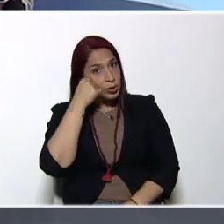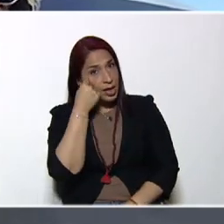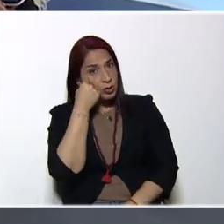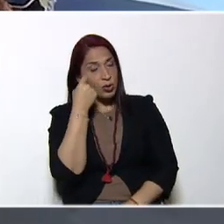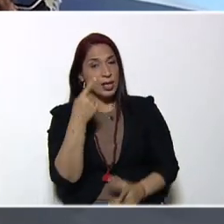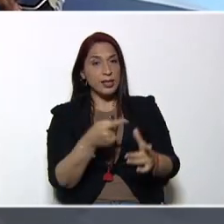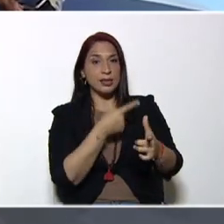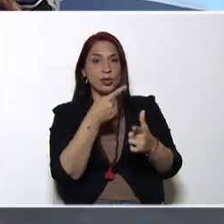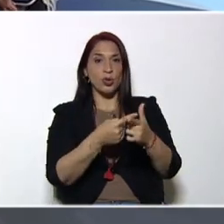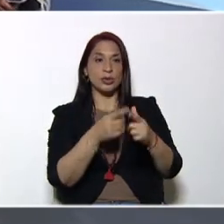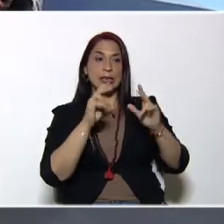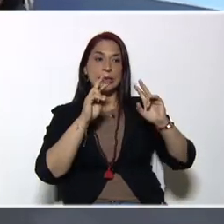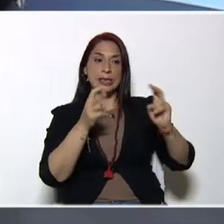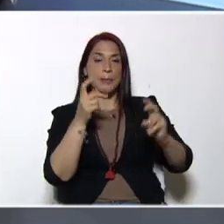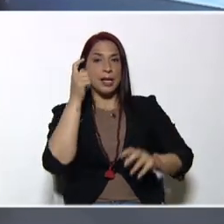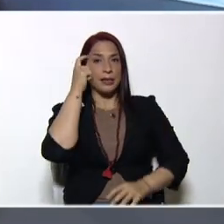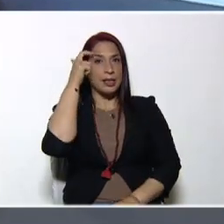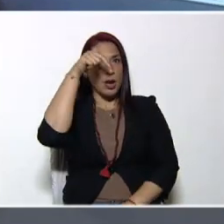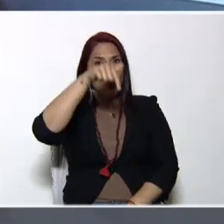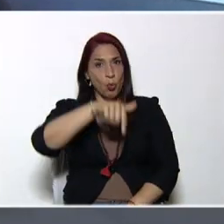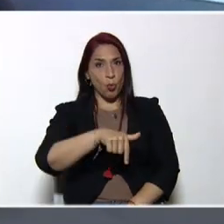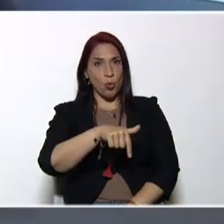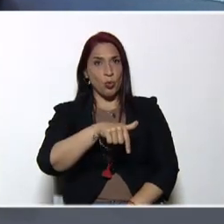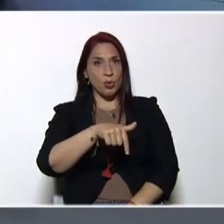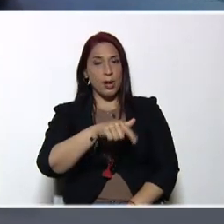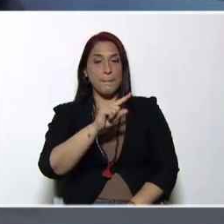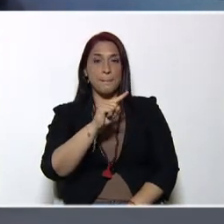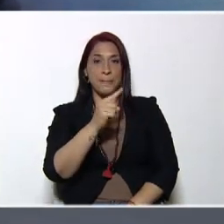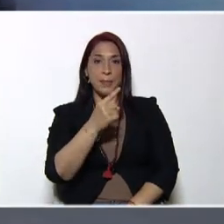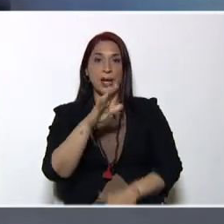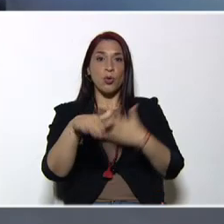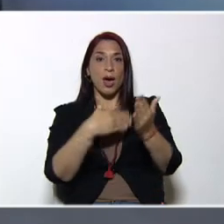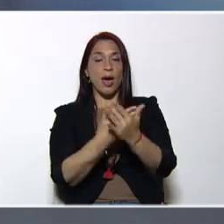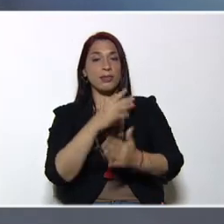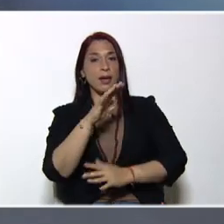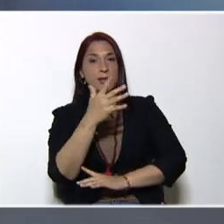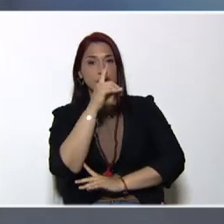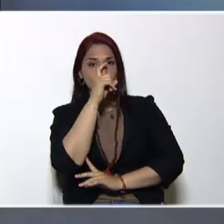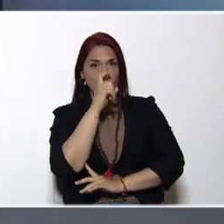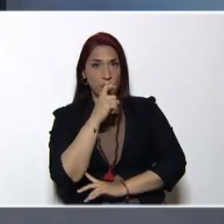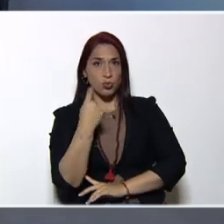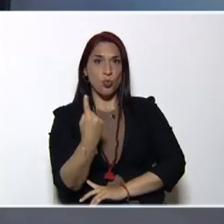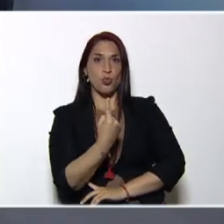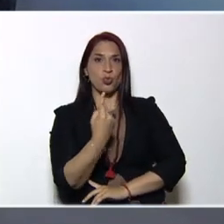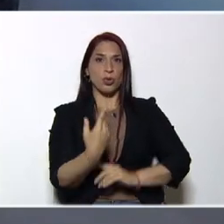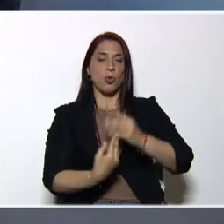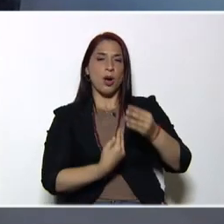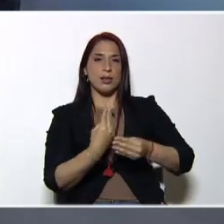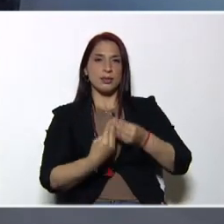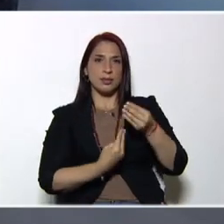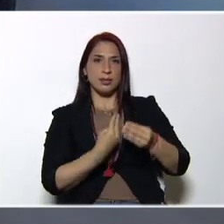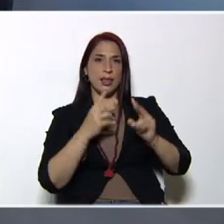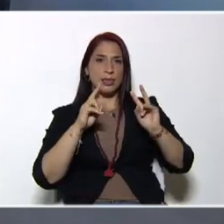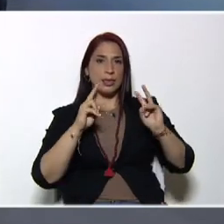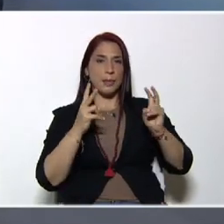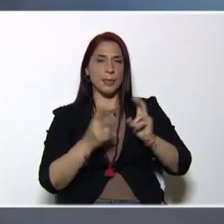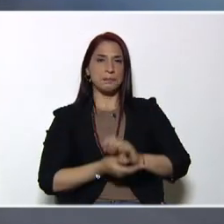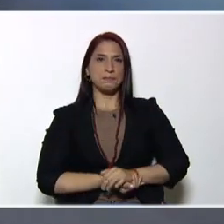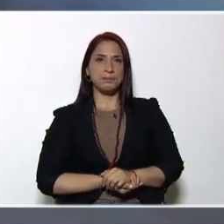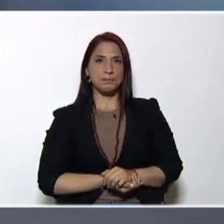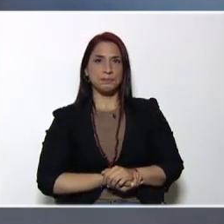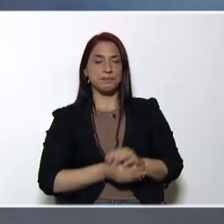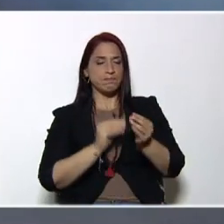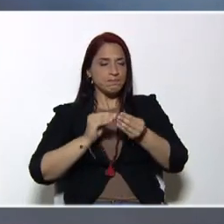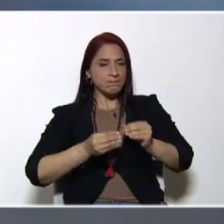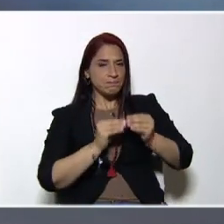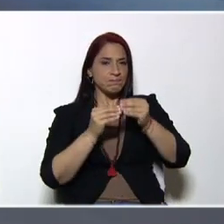las asignaciones para el día de hoy. De primero a quinto año, lo único que van a hacer de asignaciones es